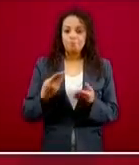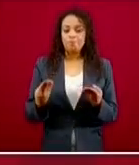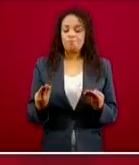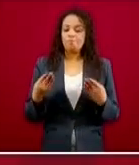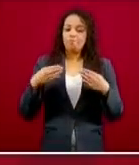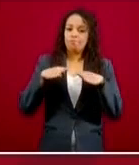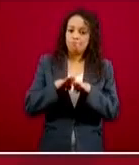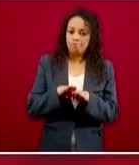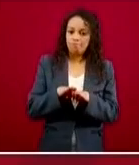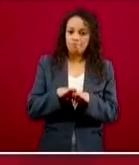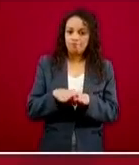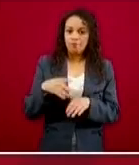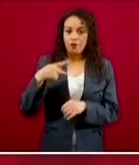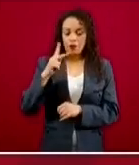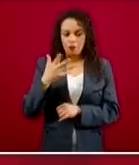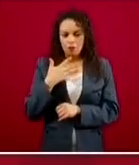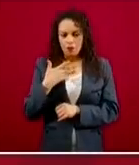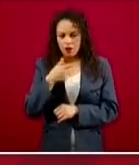pero ahí está el petróleo.